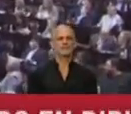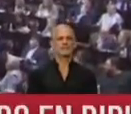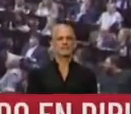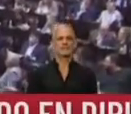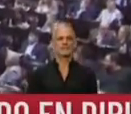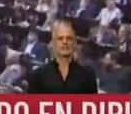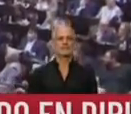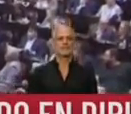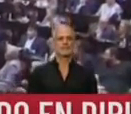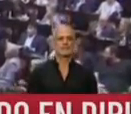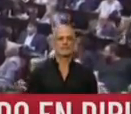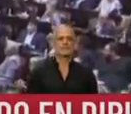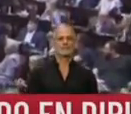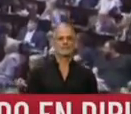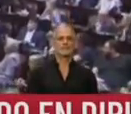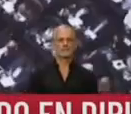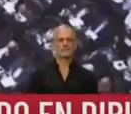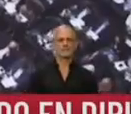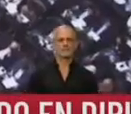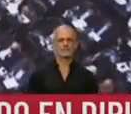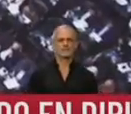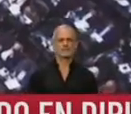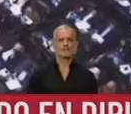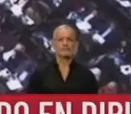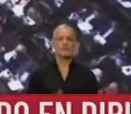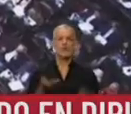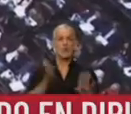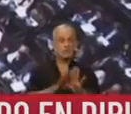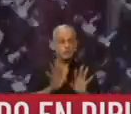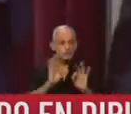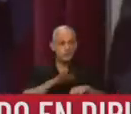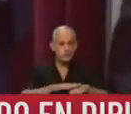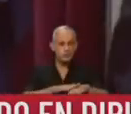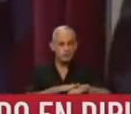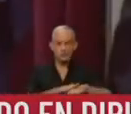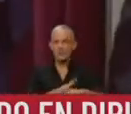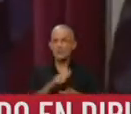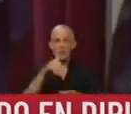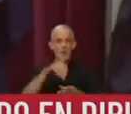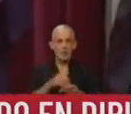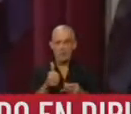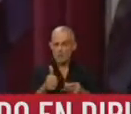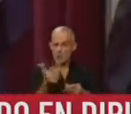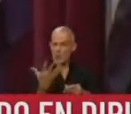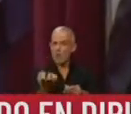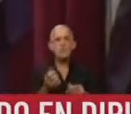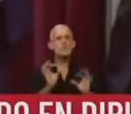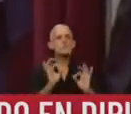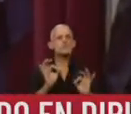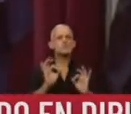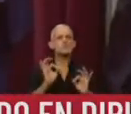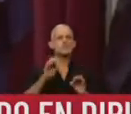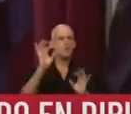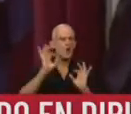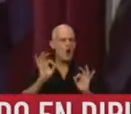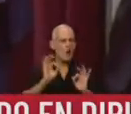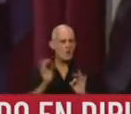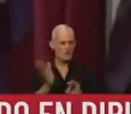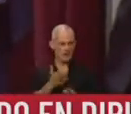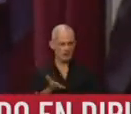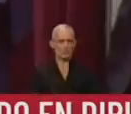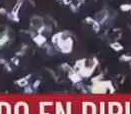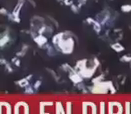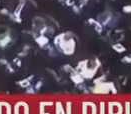sabemos que el gobierno tiene que tener un presupuesto. Cuando ya a un gobierno no le importa tener presupuesto, está muy en peligro la